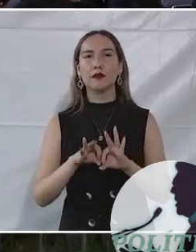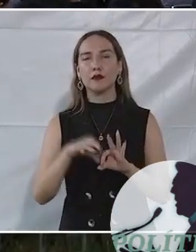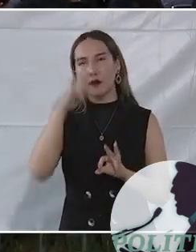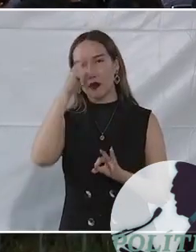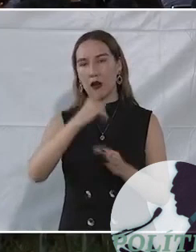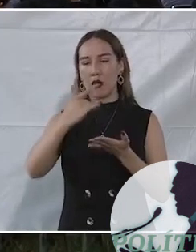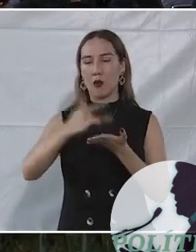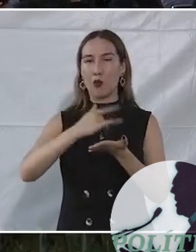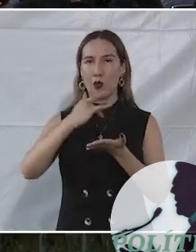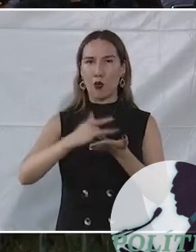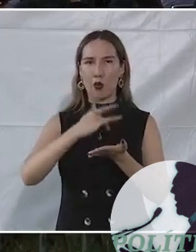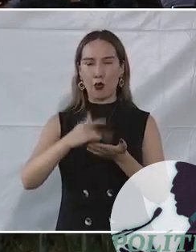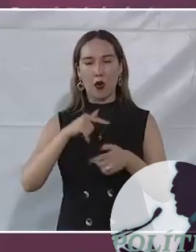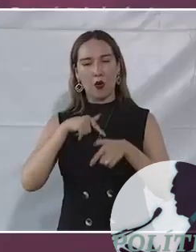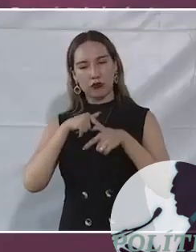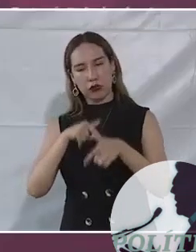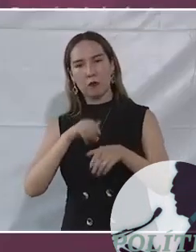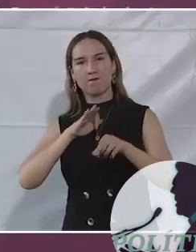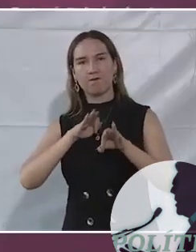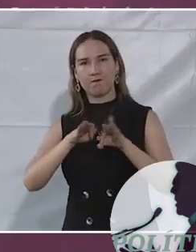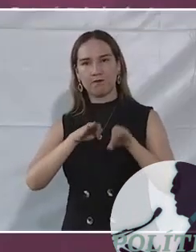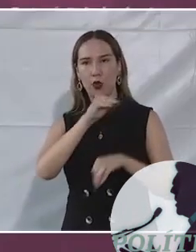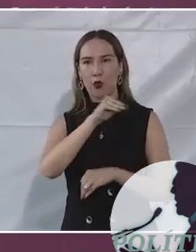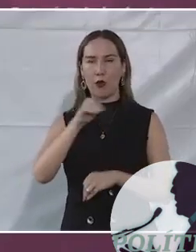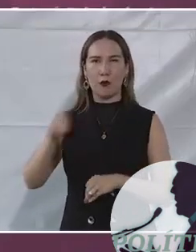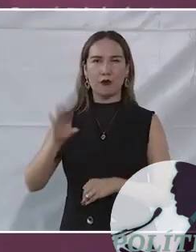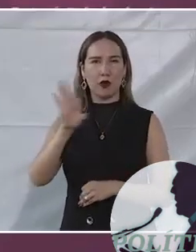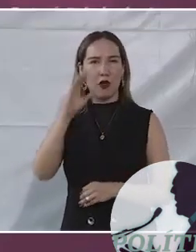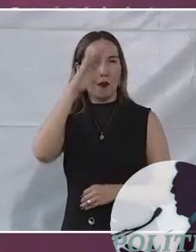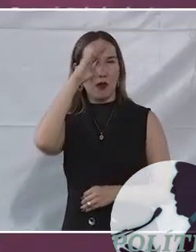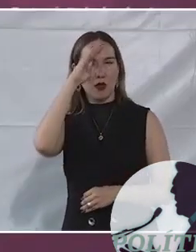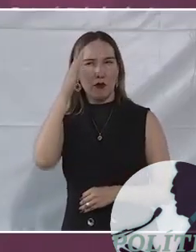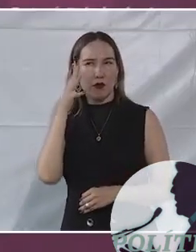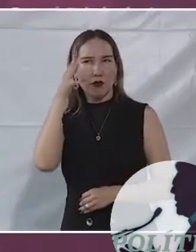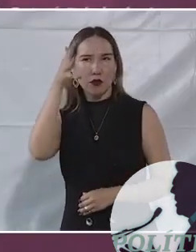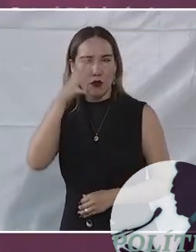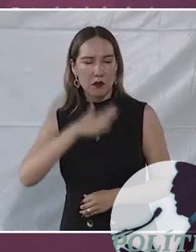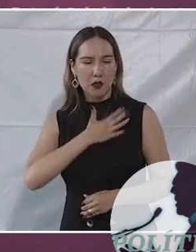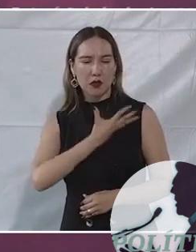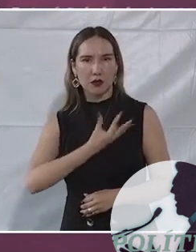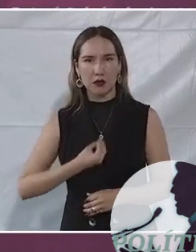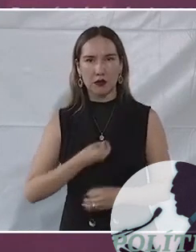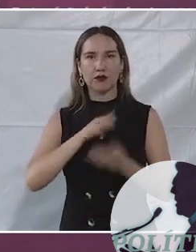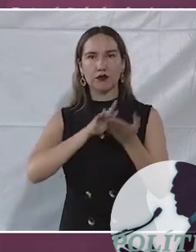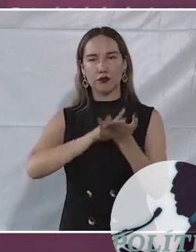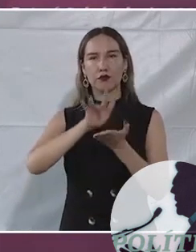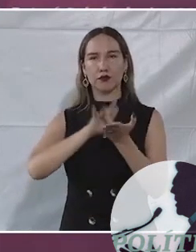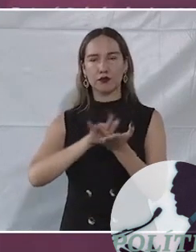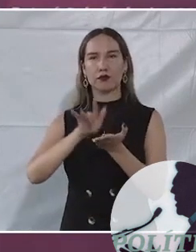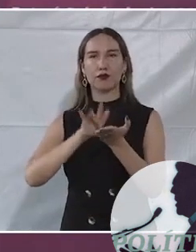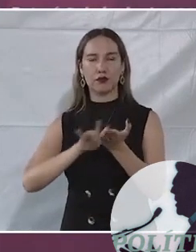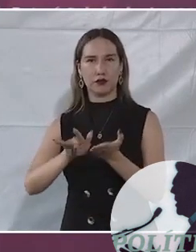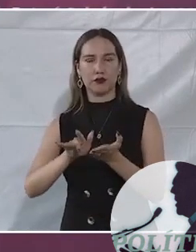para sembrar, pensando en el futuro de los hijos, y aprovechen